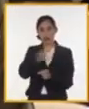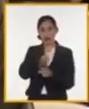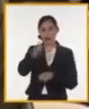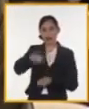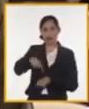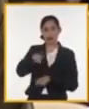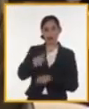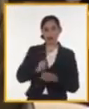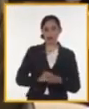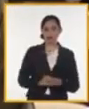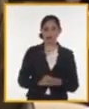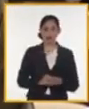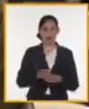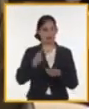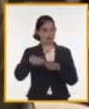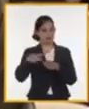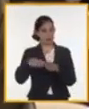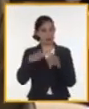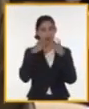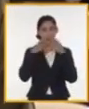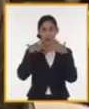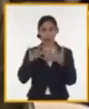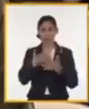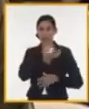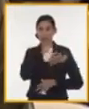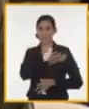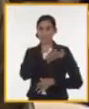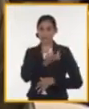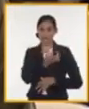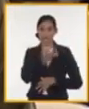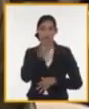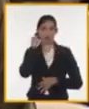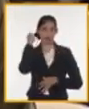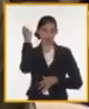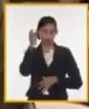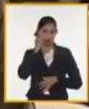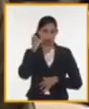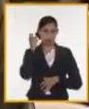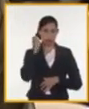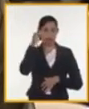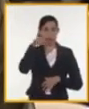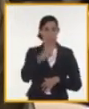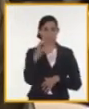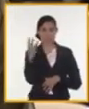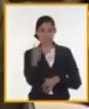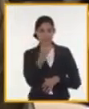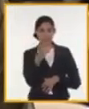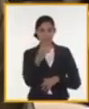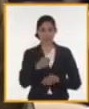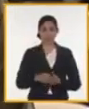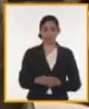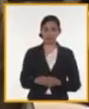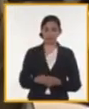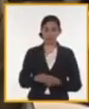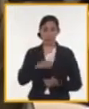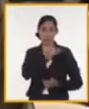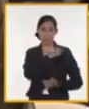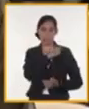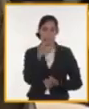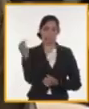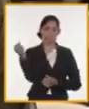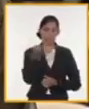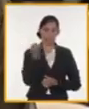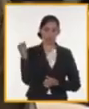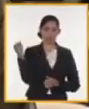otras condecoraciones, ha recibido la medalla Ignacio Agramonte de tercera clase, combatiente internacionalista